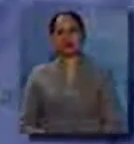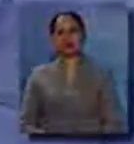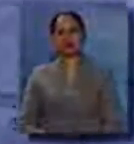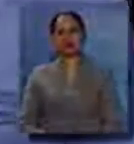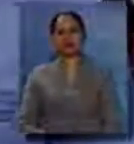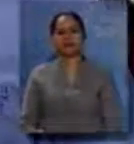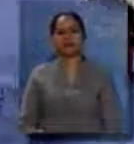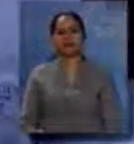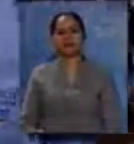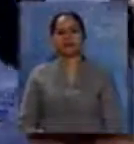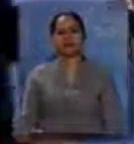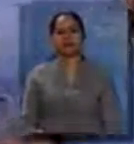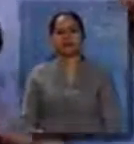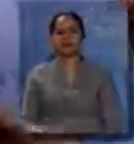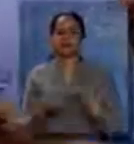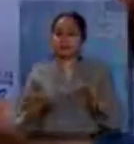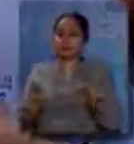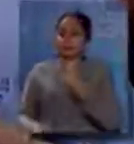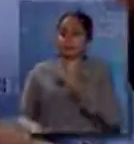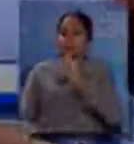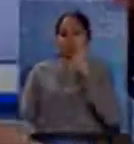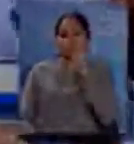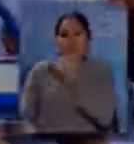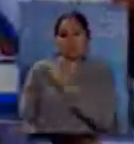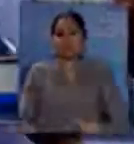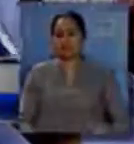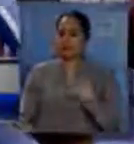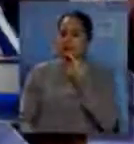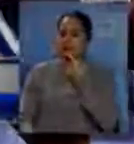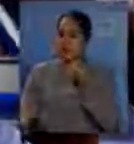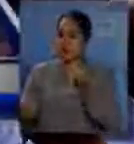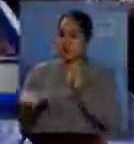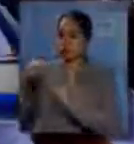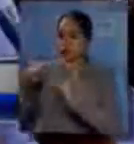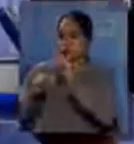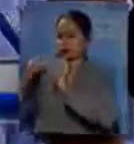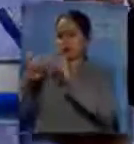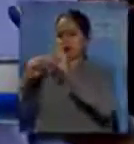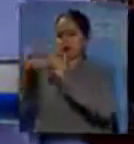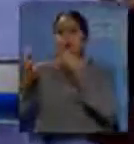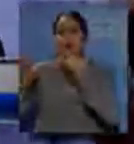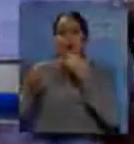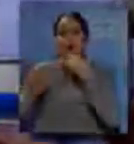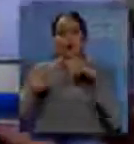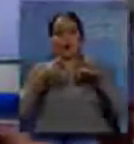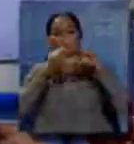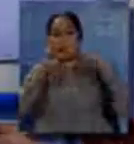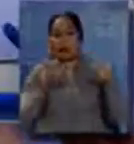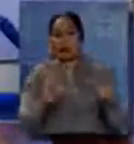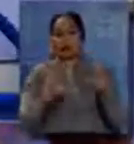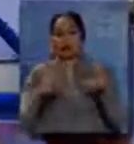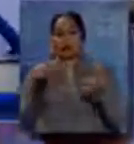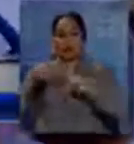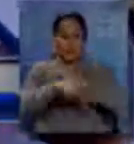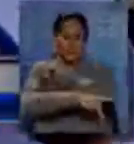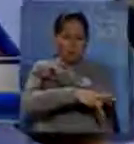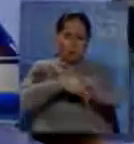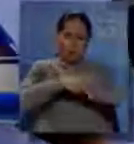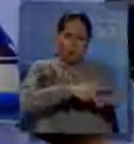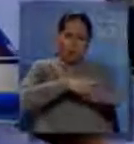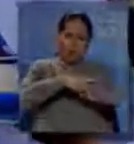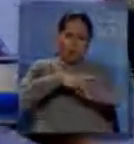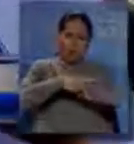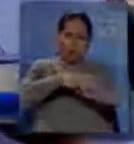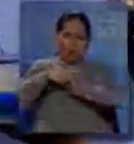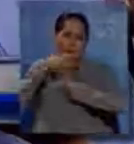Esto ha sido construido con los excedentes de la producción petrolera que establece la ley de hidrocarburos. Miren cómo estamos